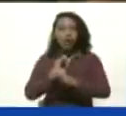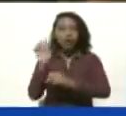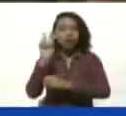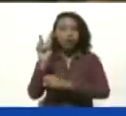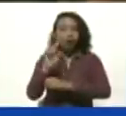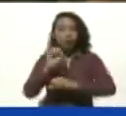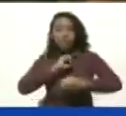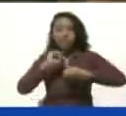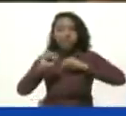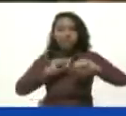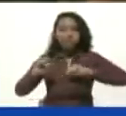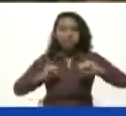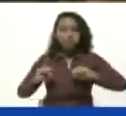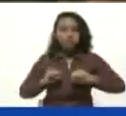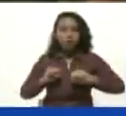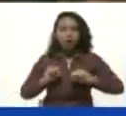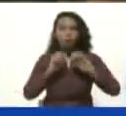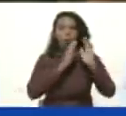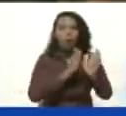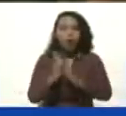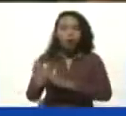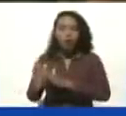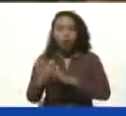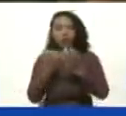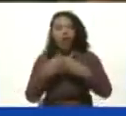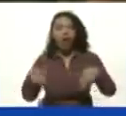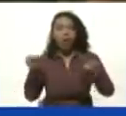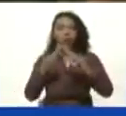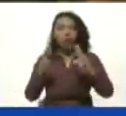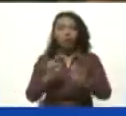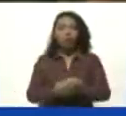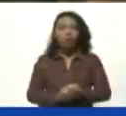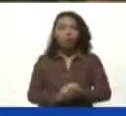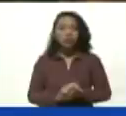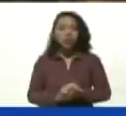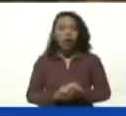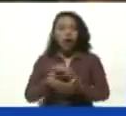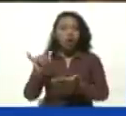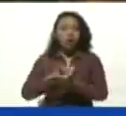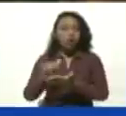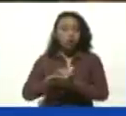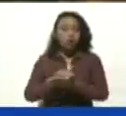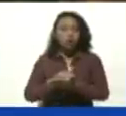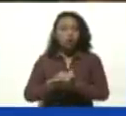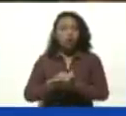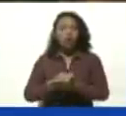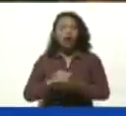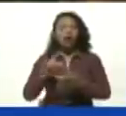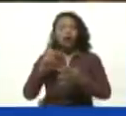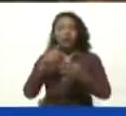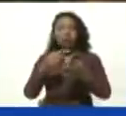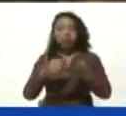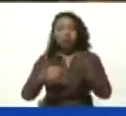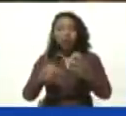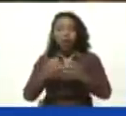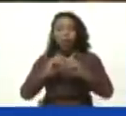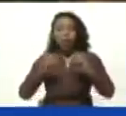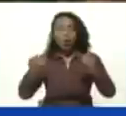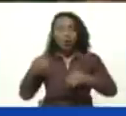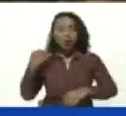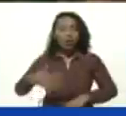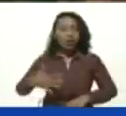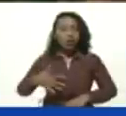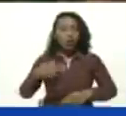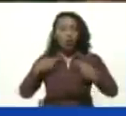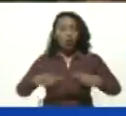se está moviendo en la Organización de Naciones Unidas, en Nueva York, en Ginebra, en los organismos de derechos humanos.